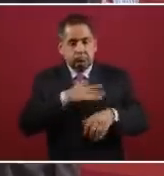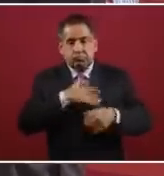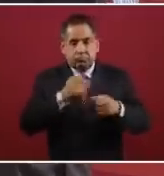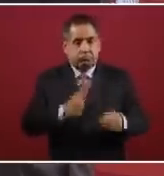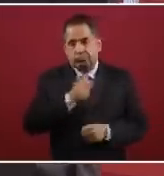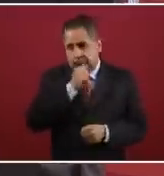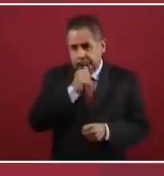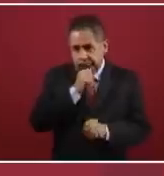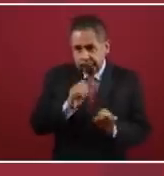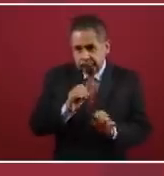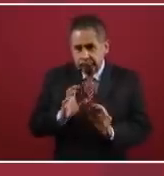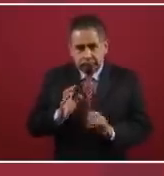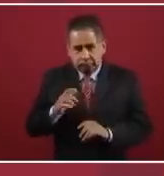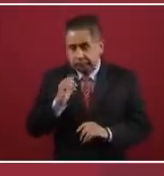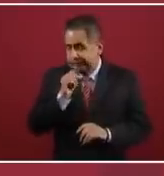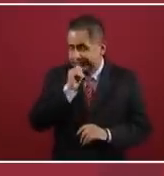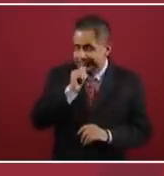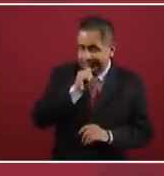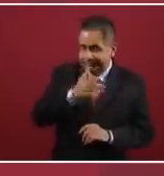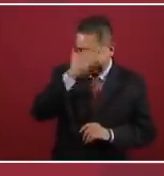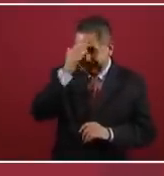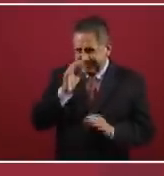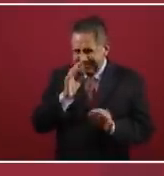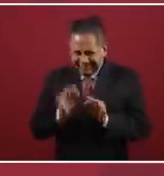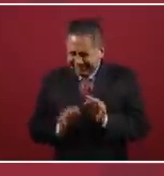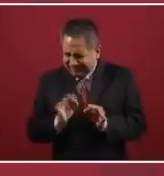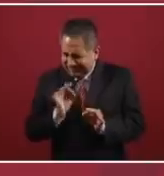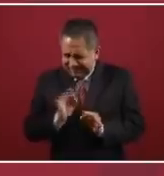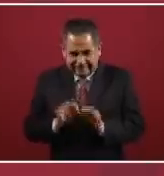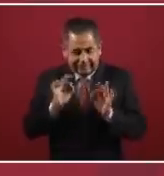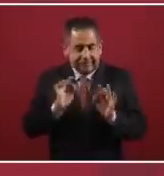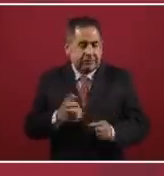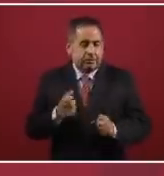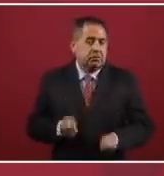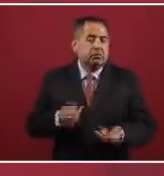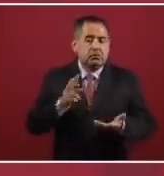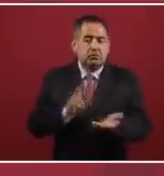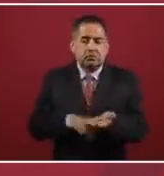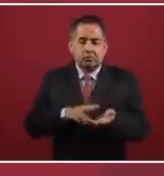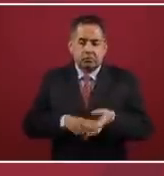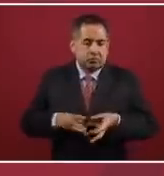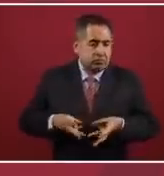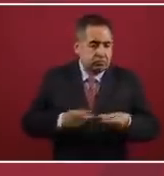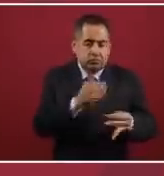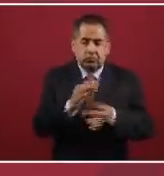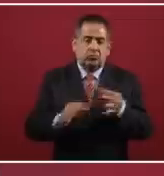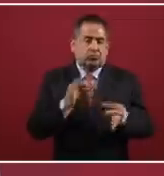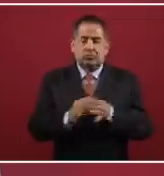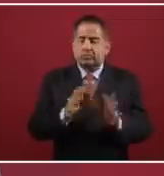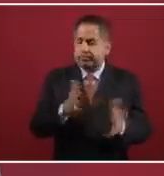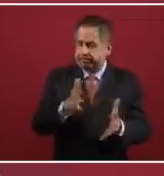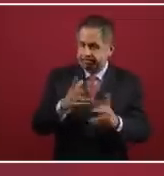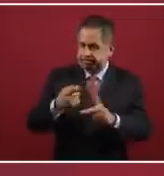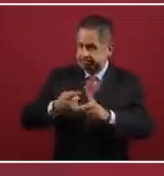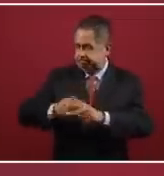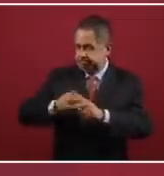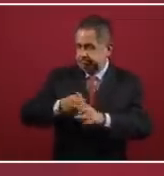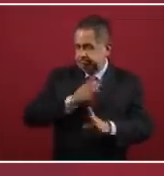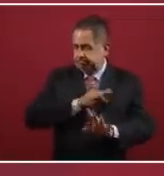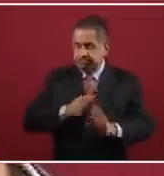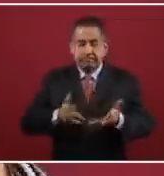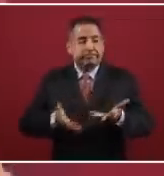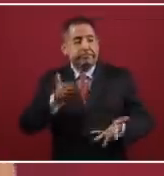tenemos la suficiente precisión para saber cuál va a ser el gasto exacto. Todo depende de